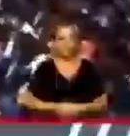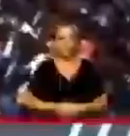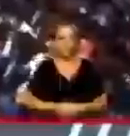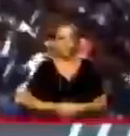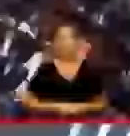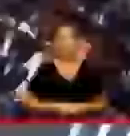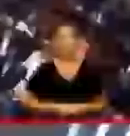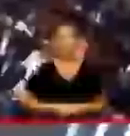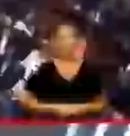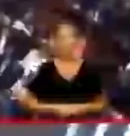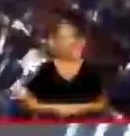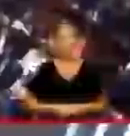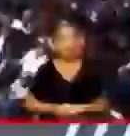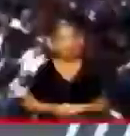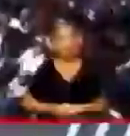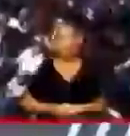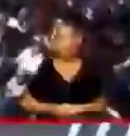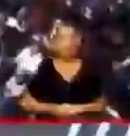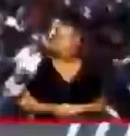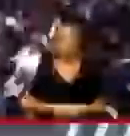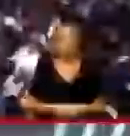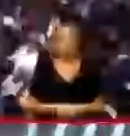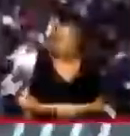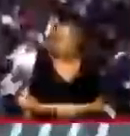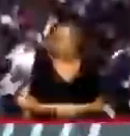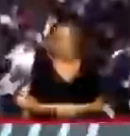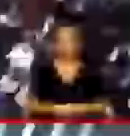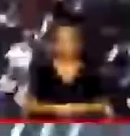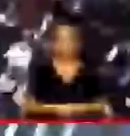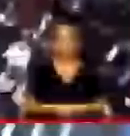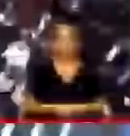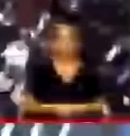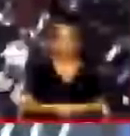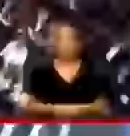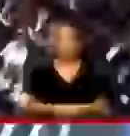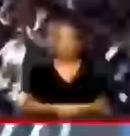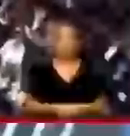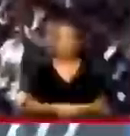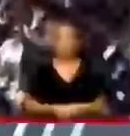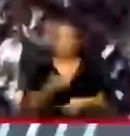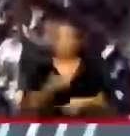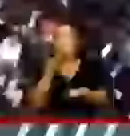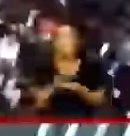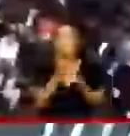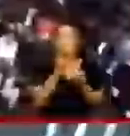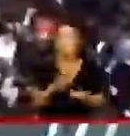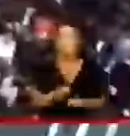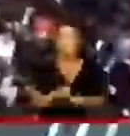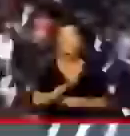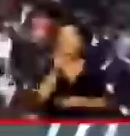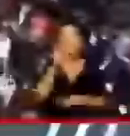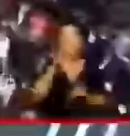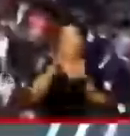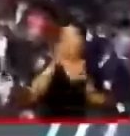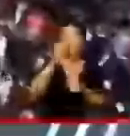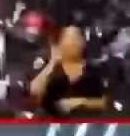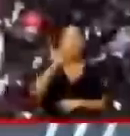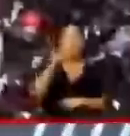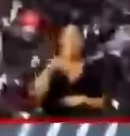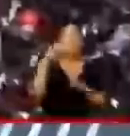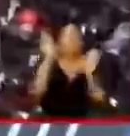Liberación Milagro Sala, obviamente sectores muy afines al oficialismo, pero también rechazo al